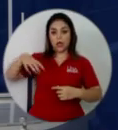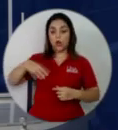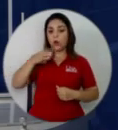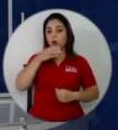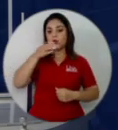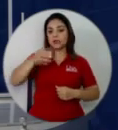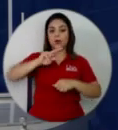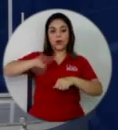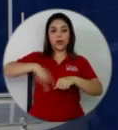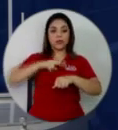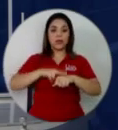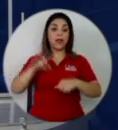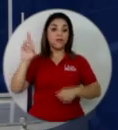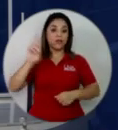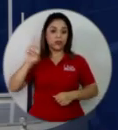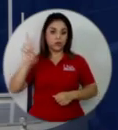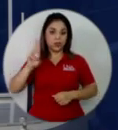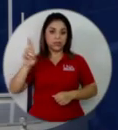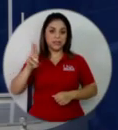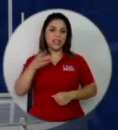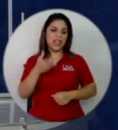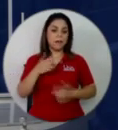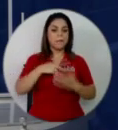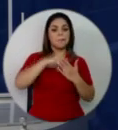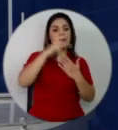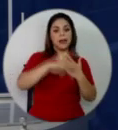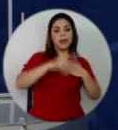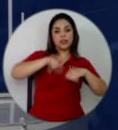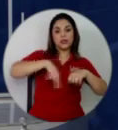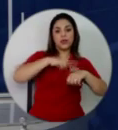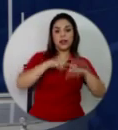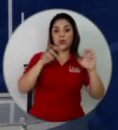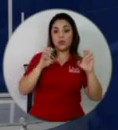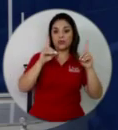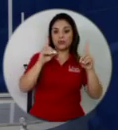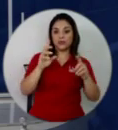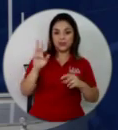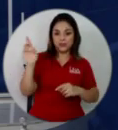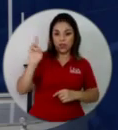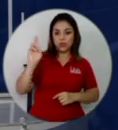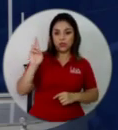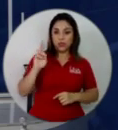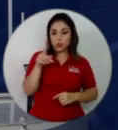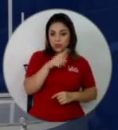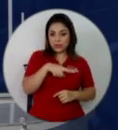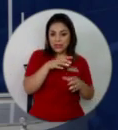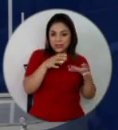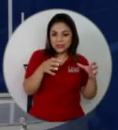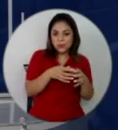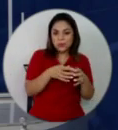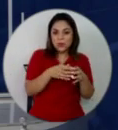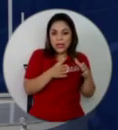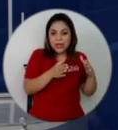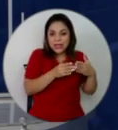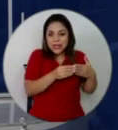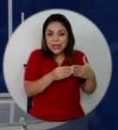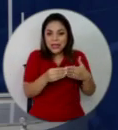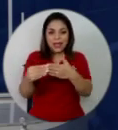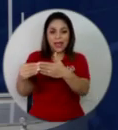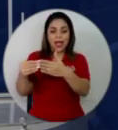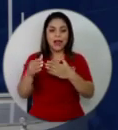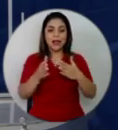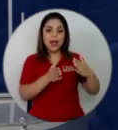Rectores, pero que uno de esos pues es el Plan Nacional de Educación Superior, donde ustedes van guiando un poco el camino para un